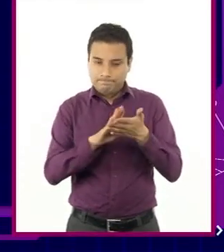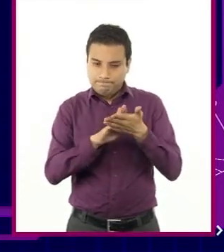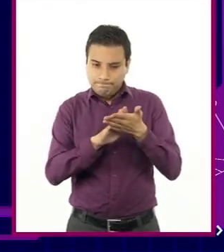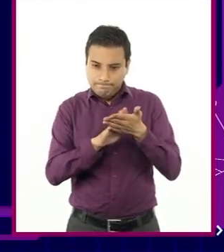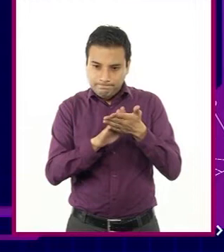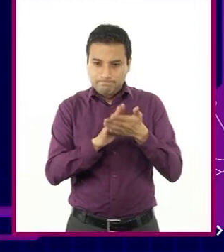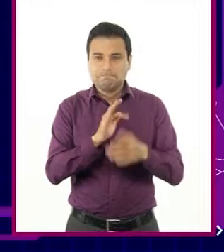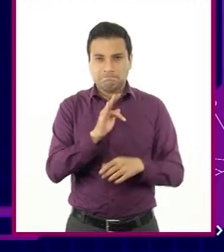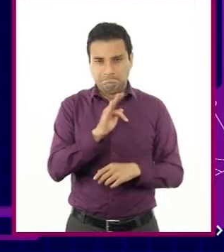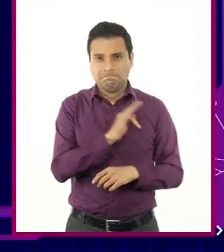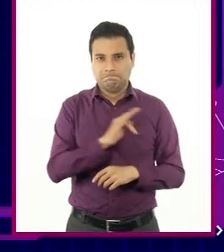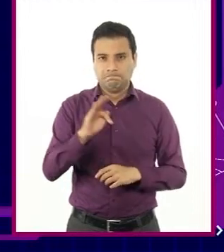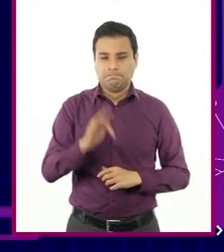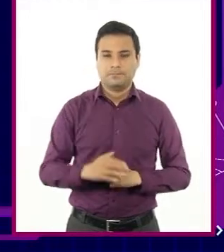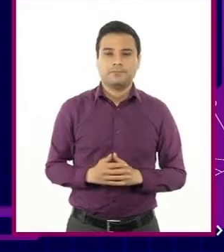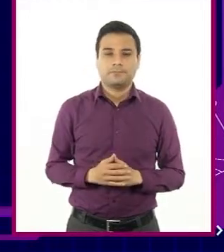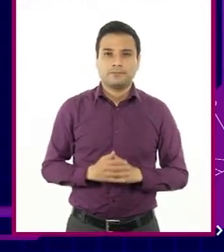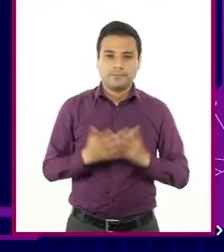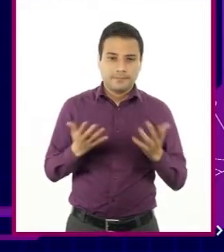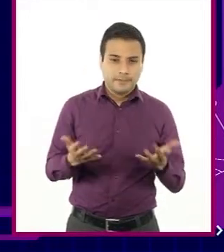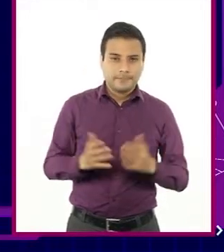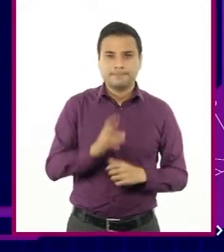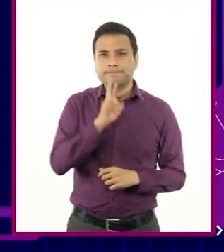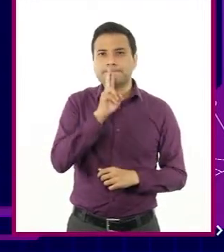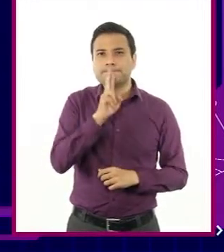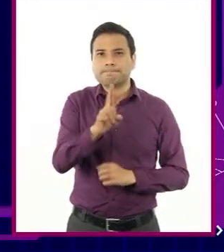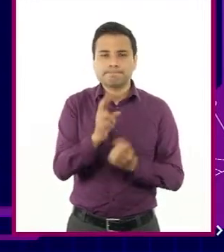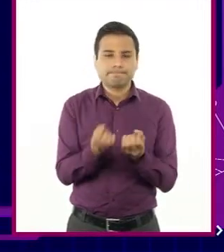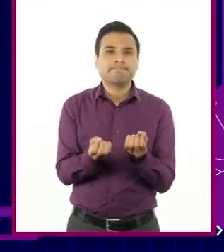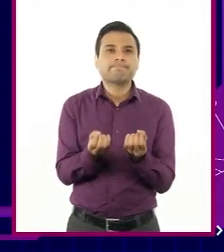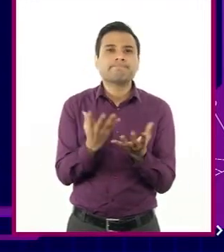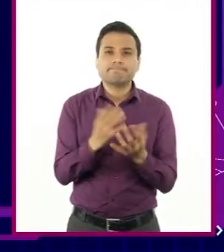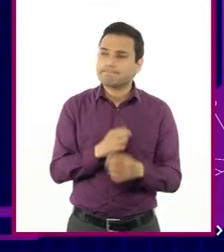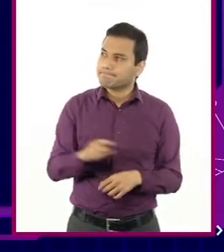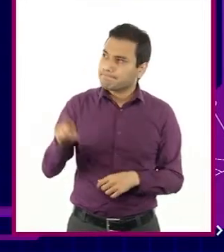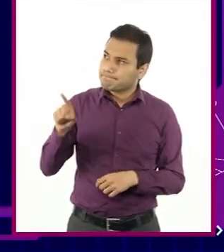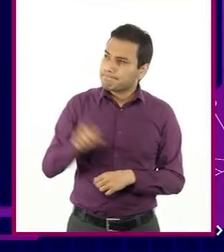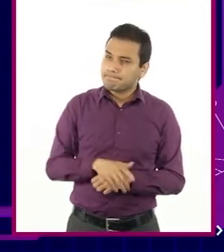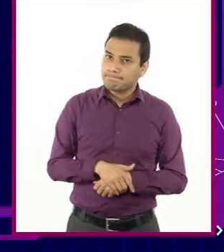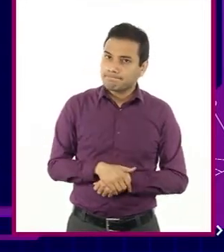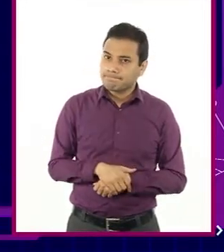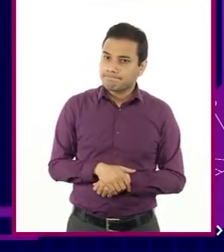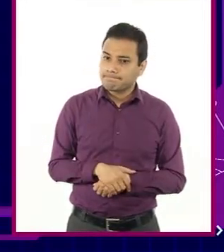caso metros. Por lo tanto, el resultado es 7 pies entre